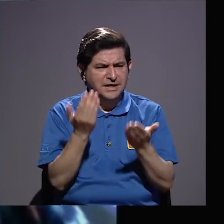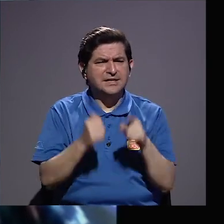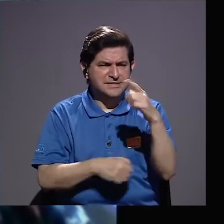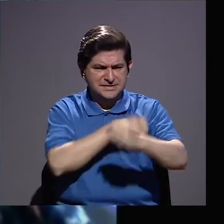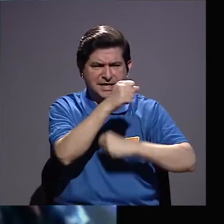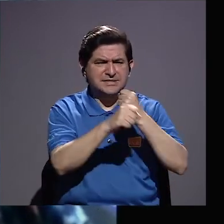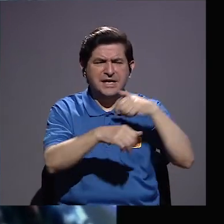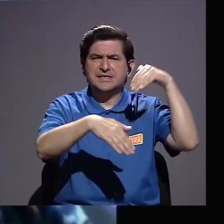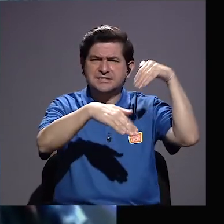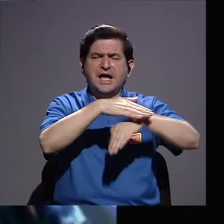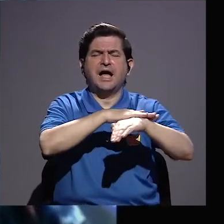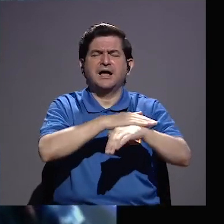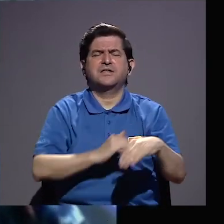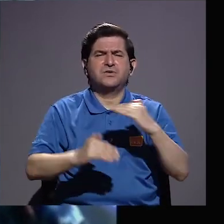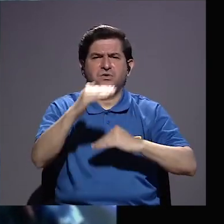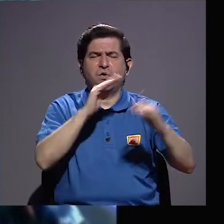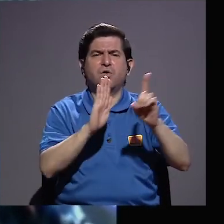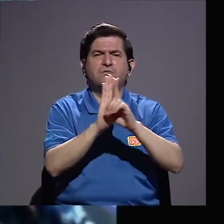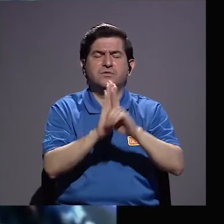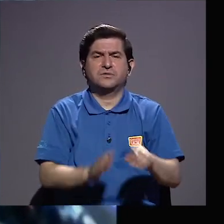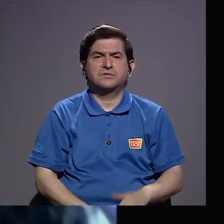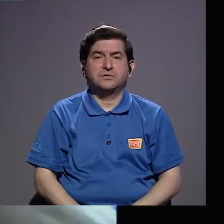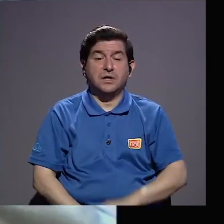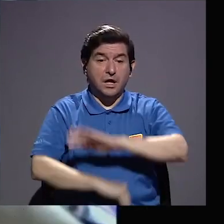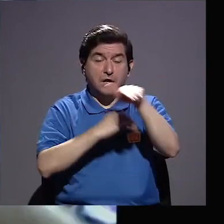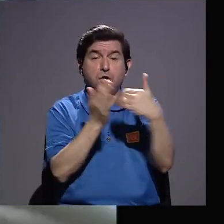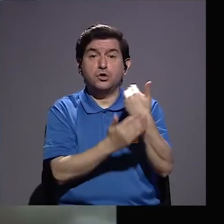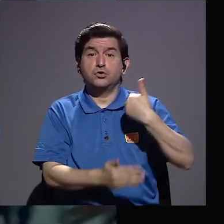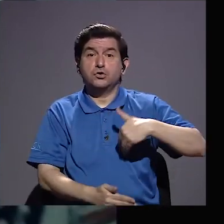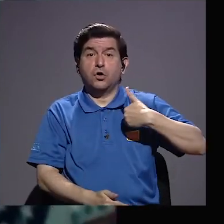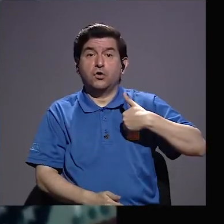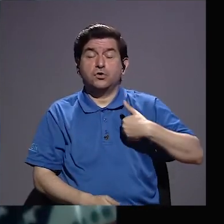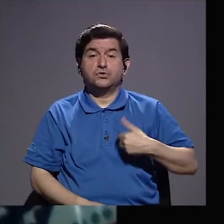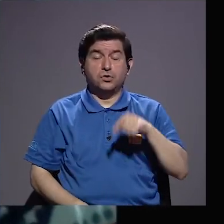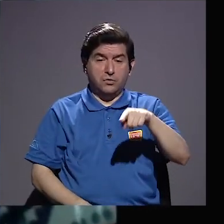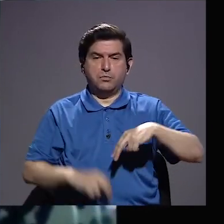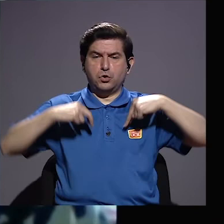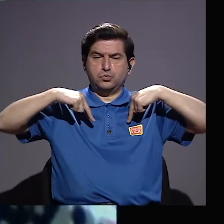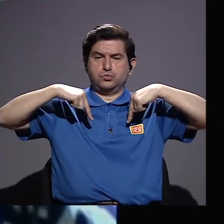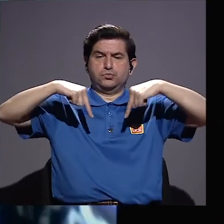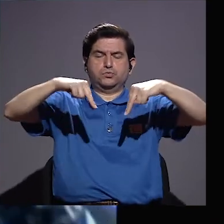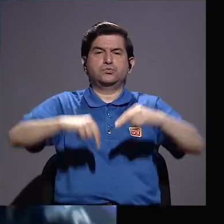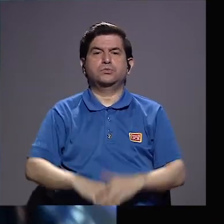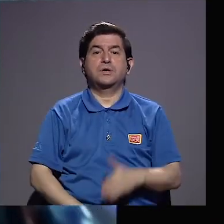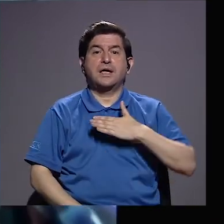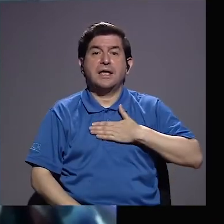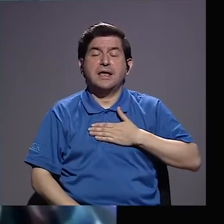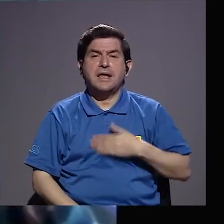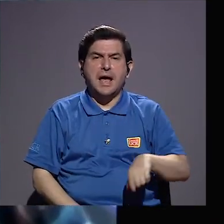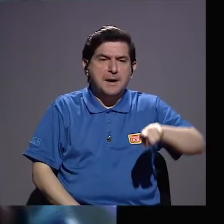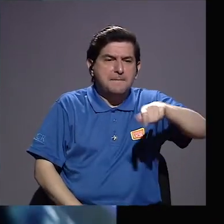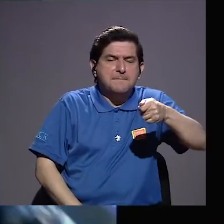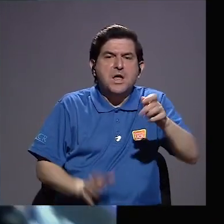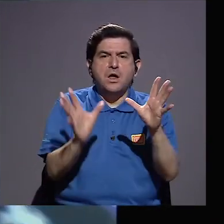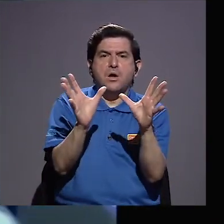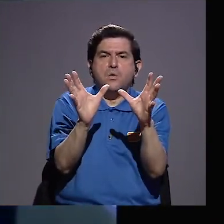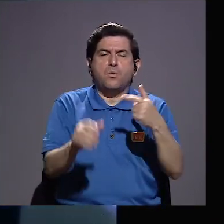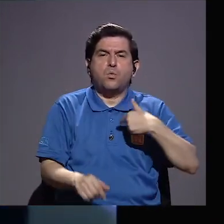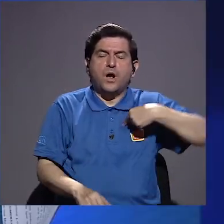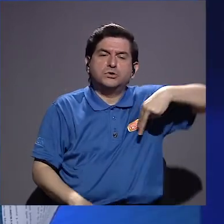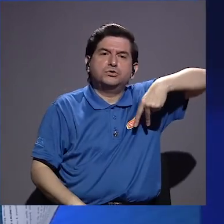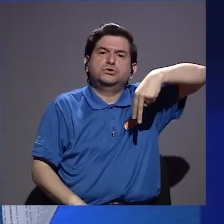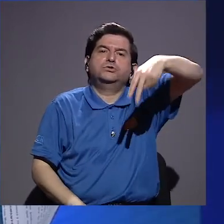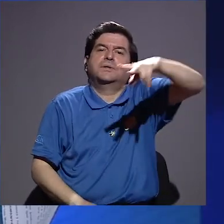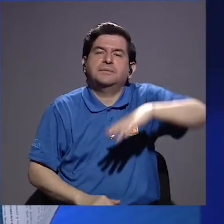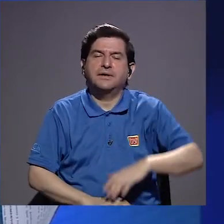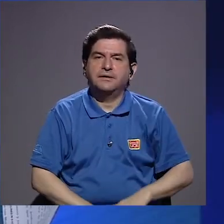había ese año entrado a la Facultad de Derecho, y se pararon todos los hombres como en un corredor así y me pellizcaron las nalgas mientras yo iba